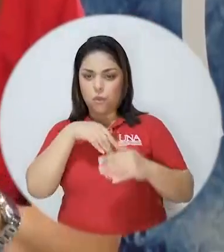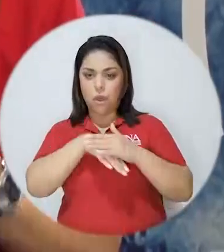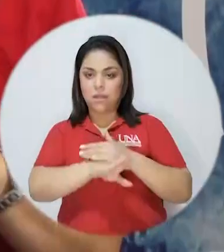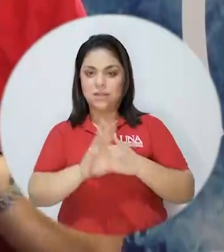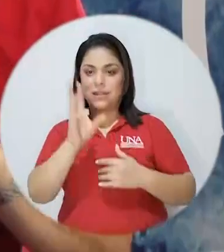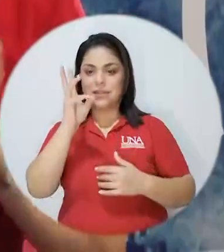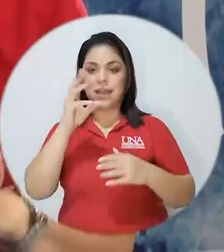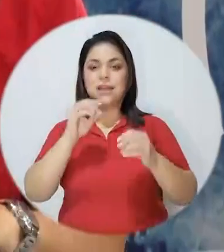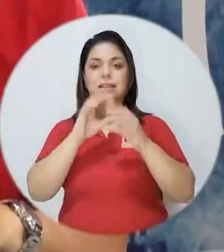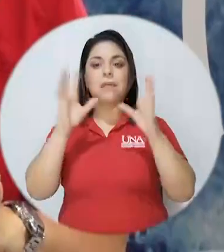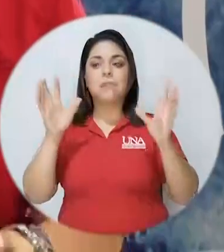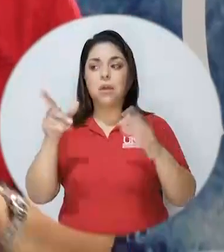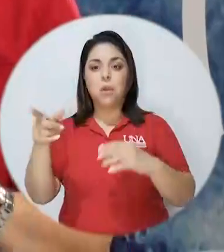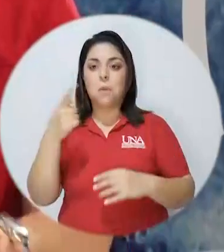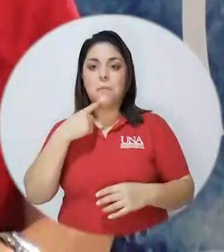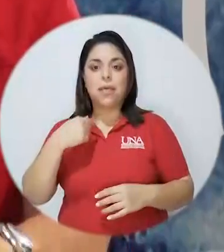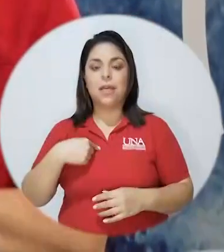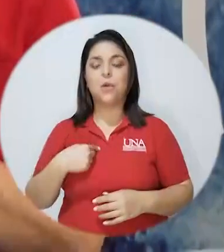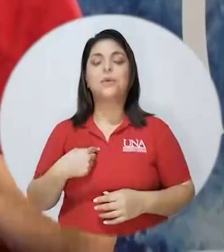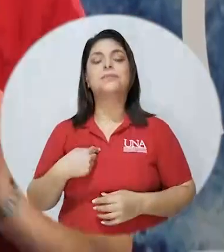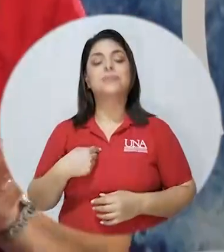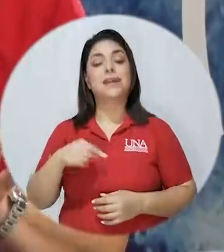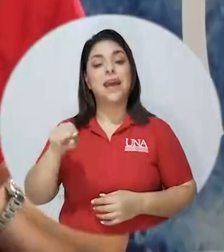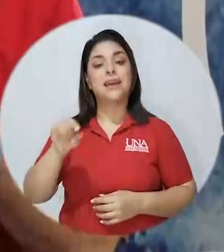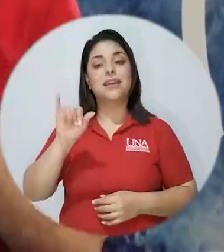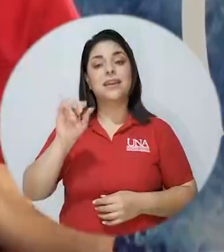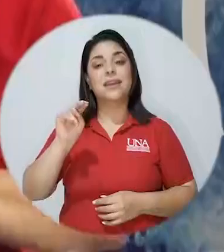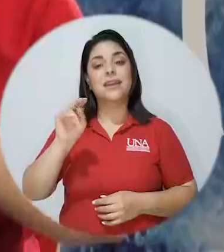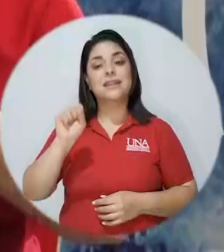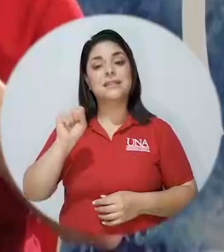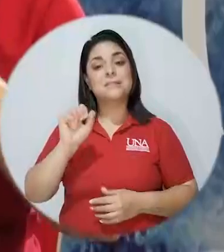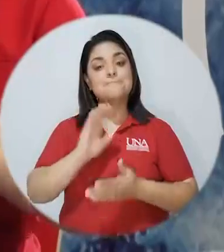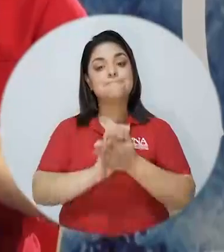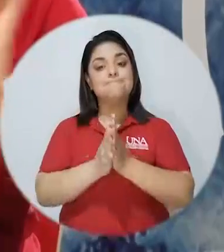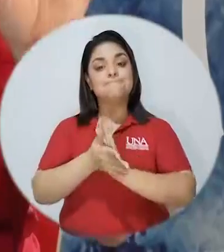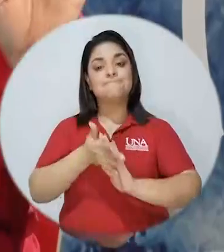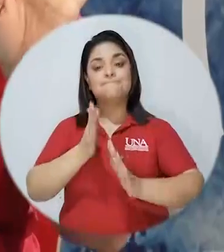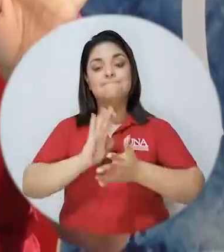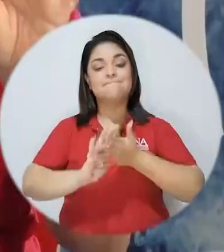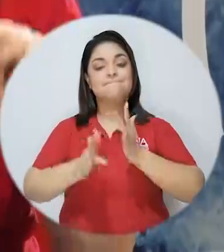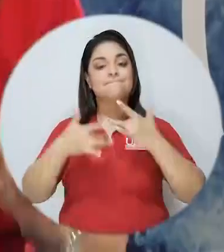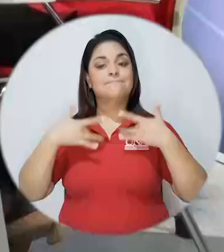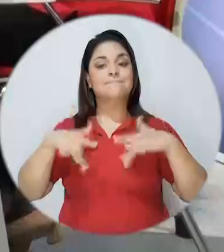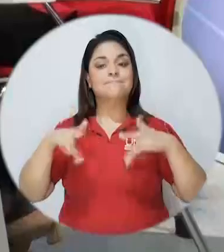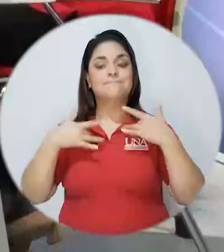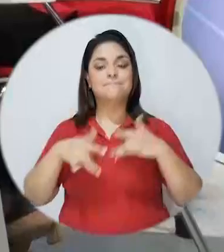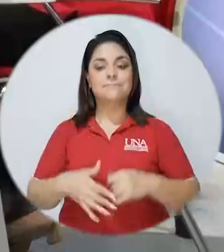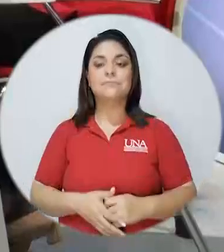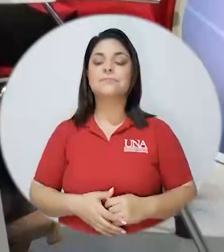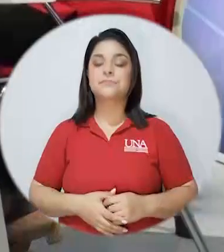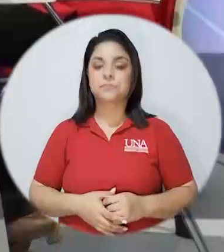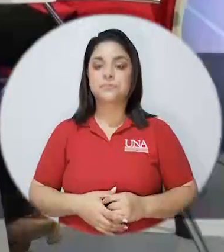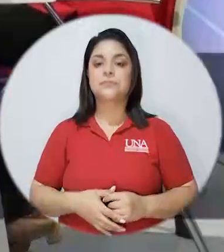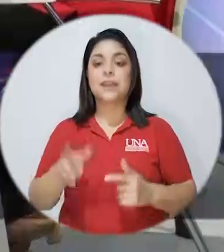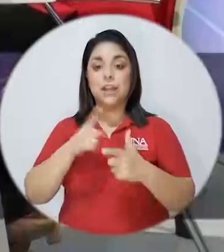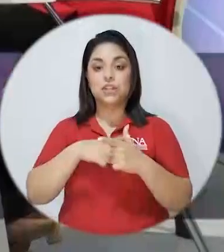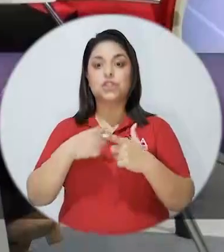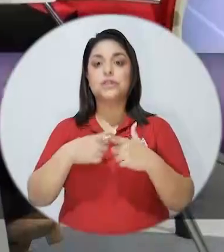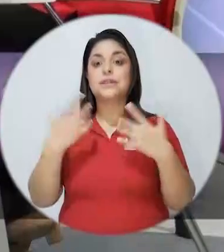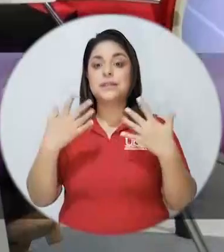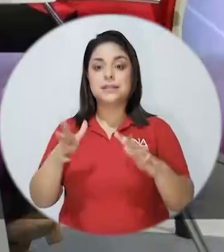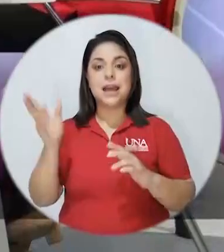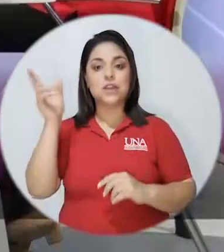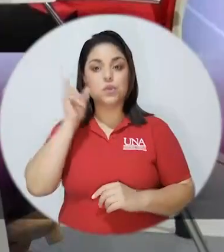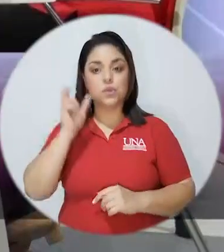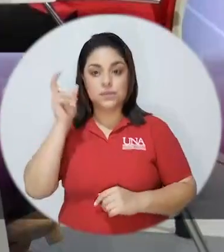idea, o sea, ni siquiera me había dicho. Ahí el INSS o cualquier aseguradora va a decir, Sí, que también, ¿verdad? Lo hemos escuchado, entre las